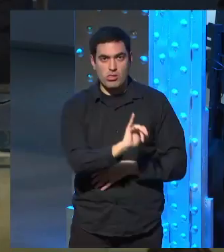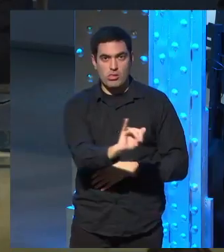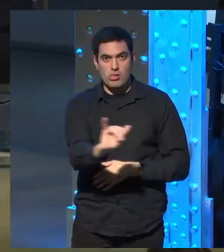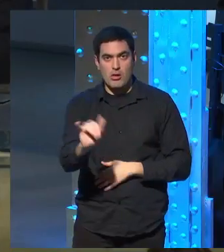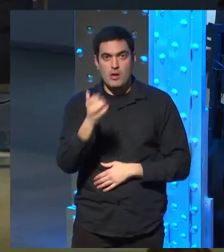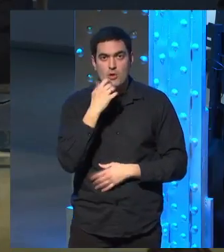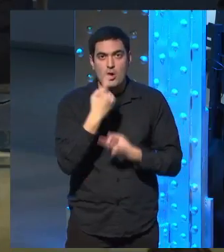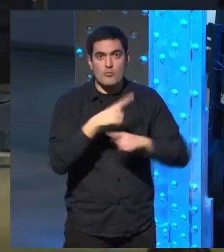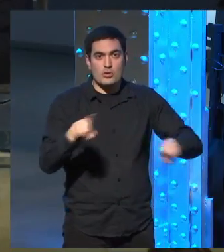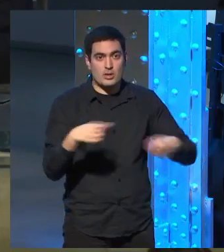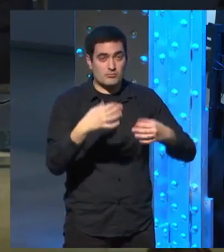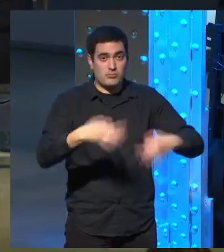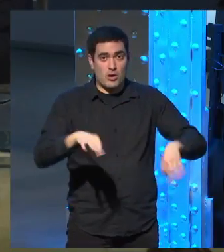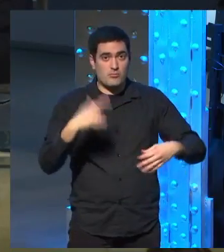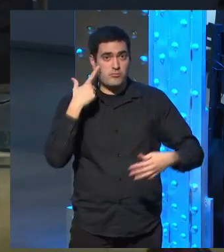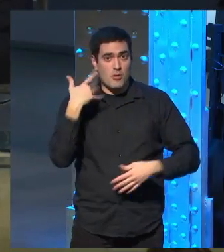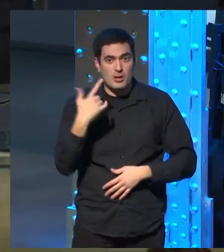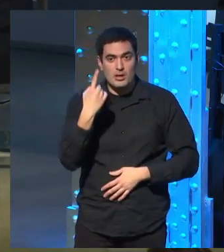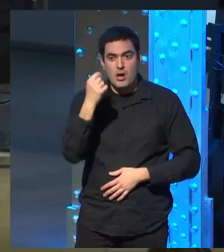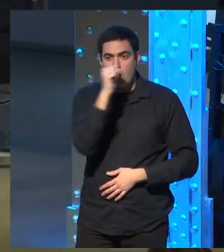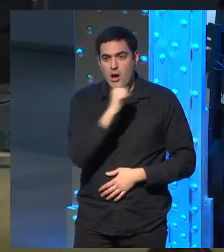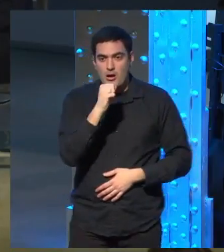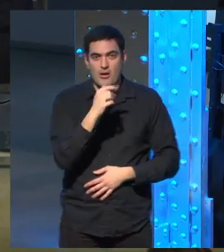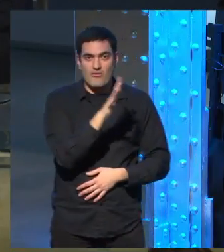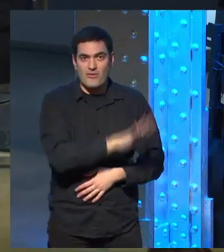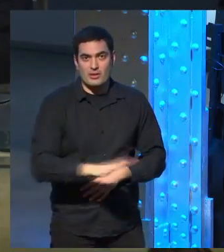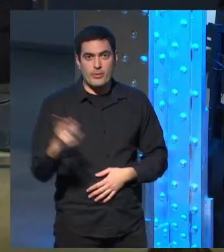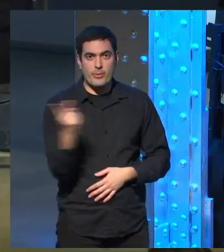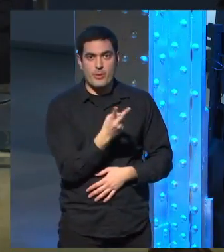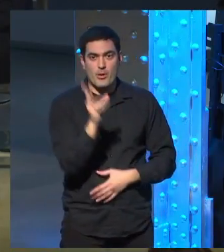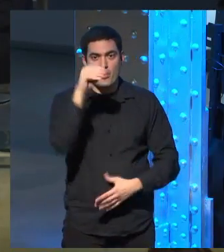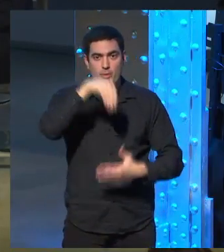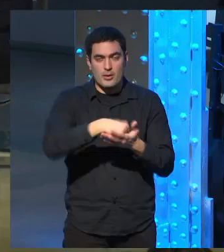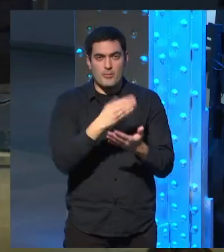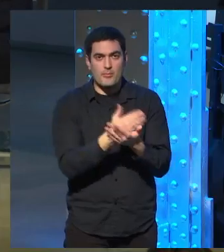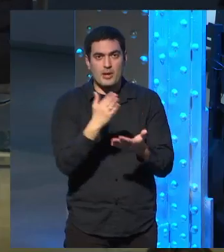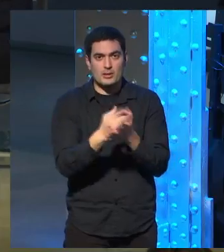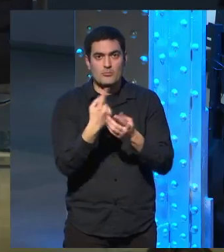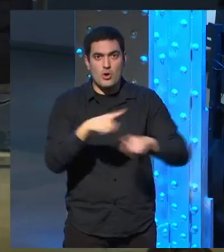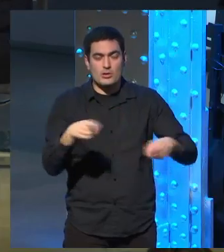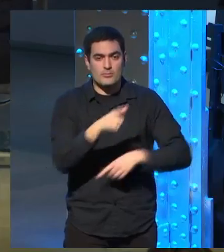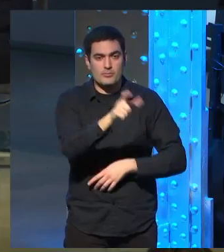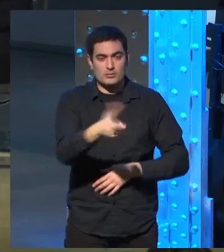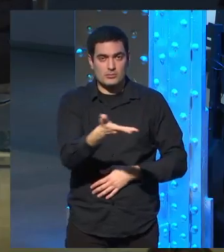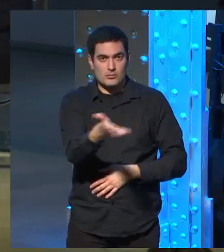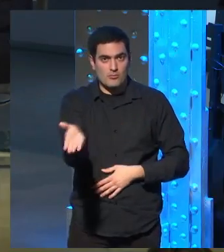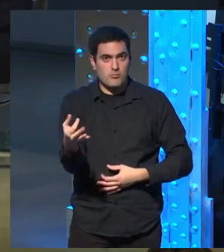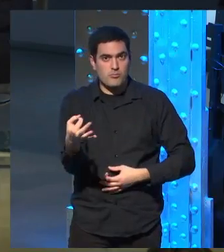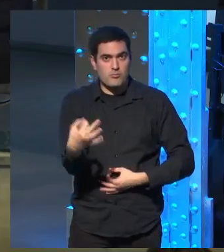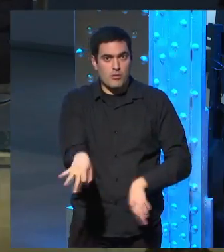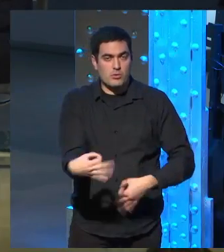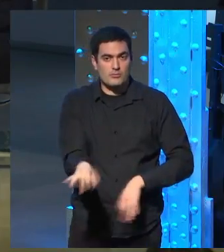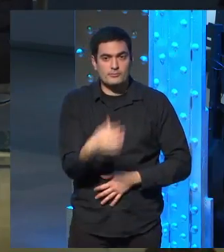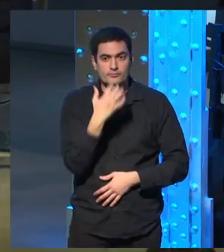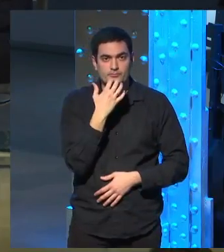de la música popular, a las canciones infantiles también, ¿no? Que forman parte, claro, de la música popular. Pero yo pienso, por